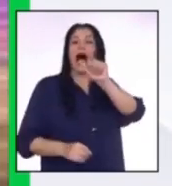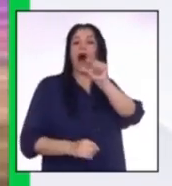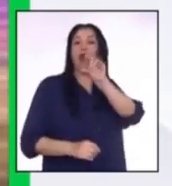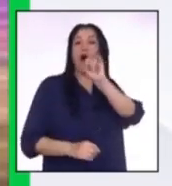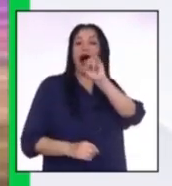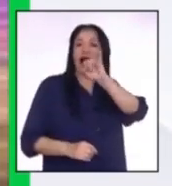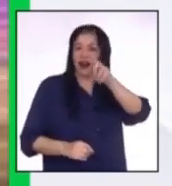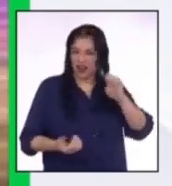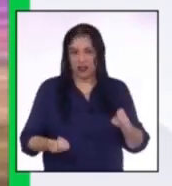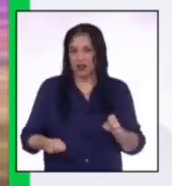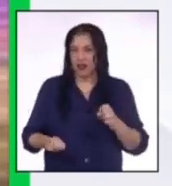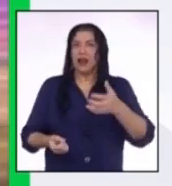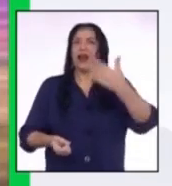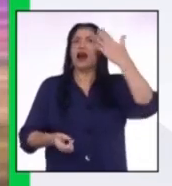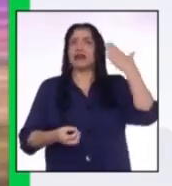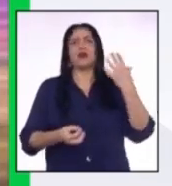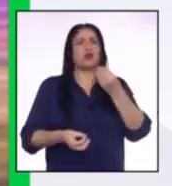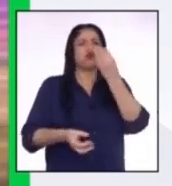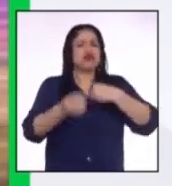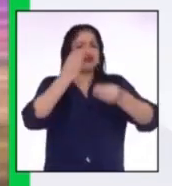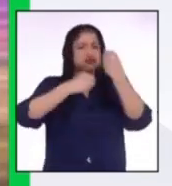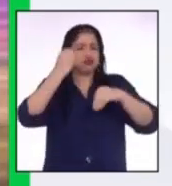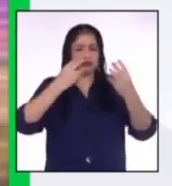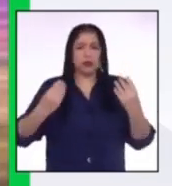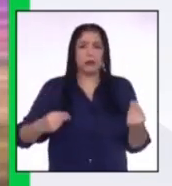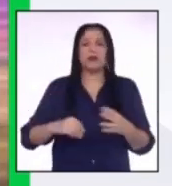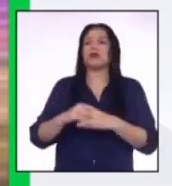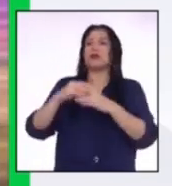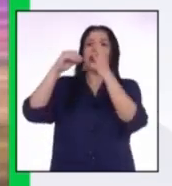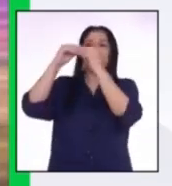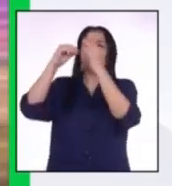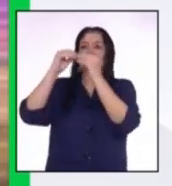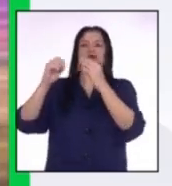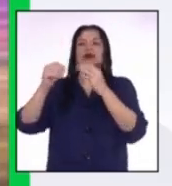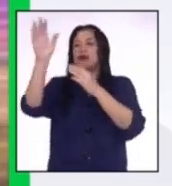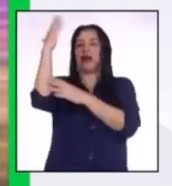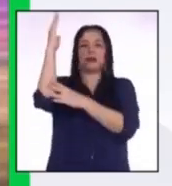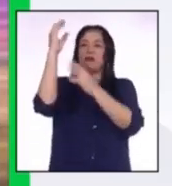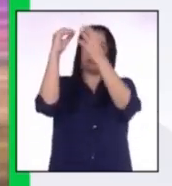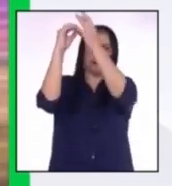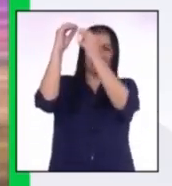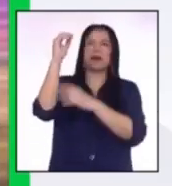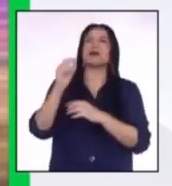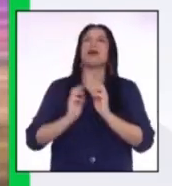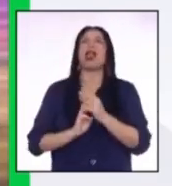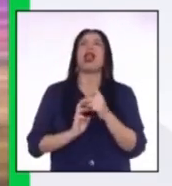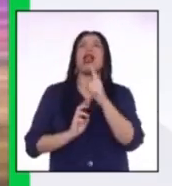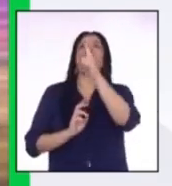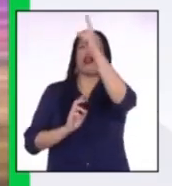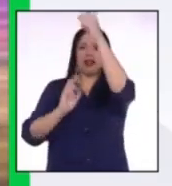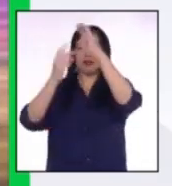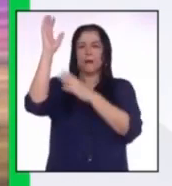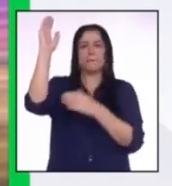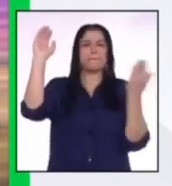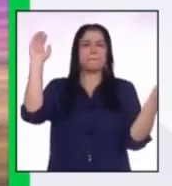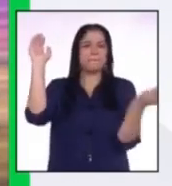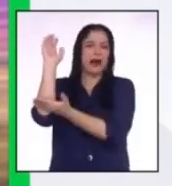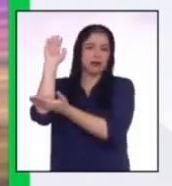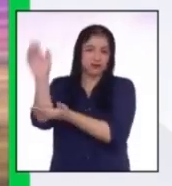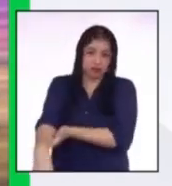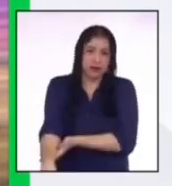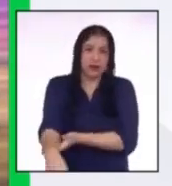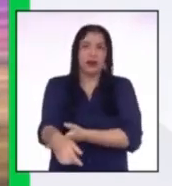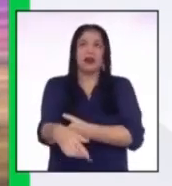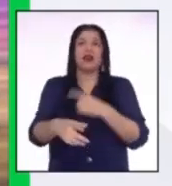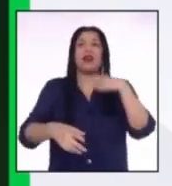amazonía pero cómo se consumía pues ya estaba madura el fruto se tumbaba el árbol porque muy alto para subir y se llevaba el próximo